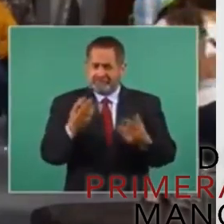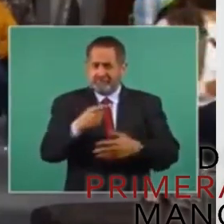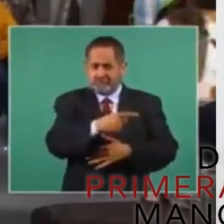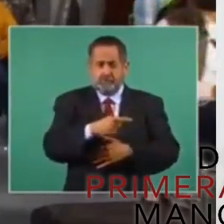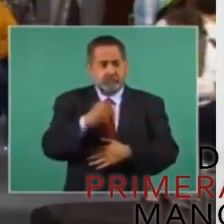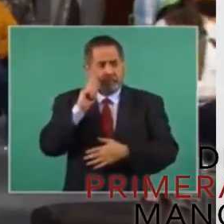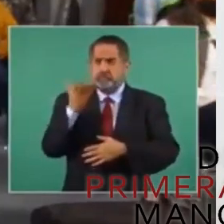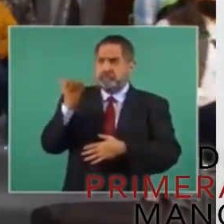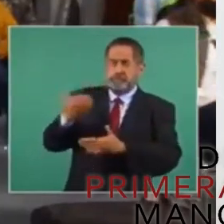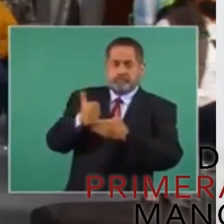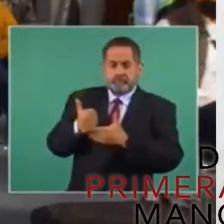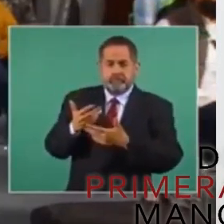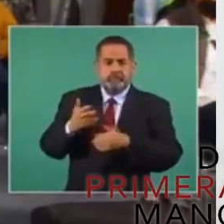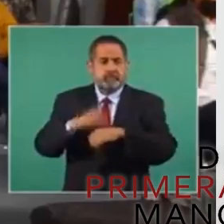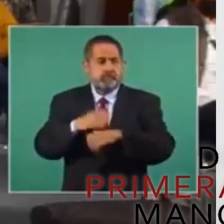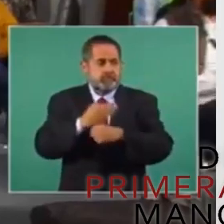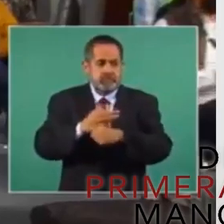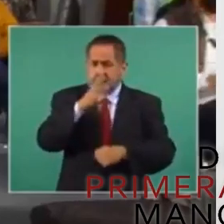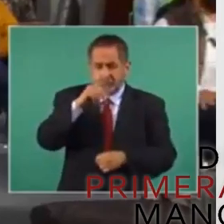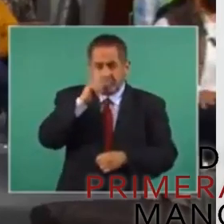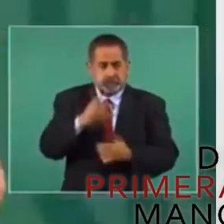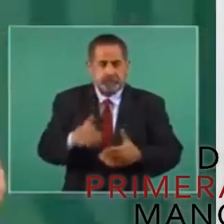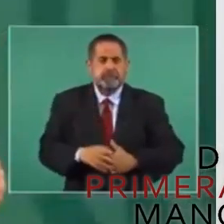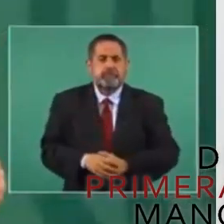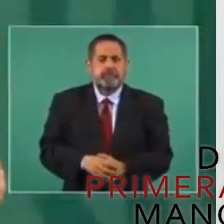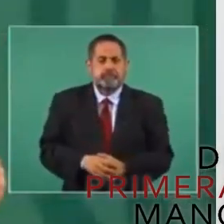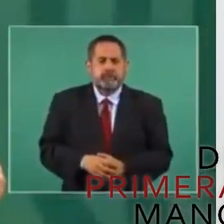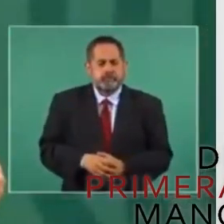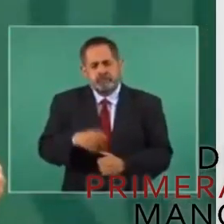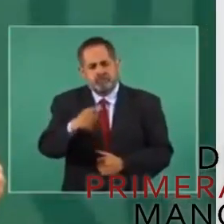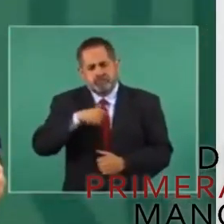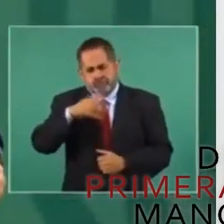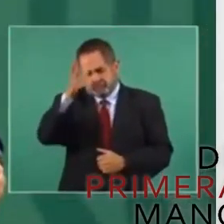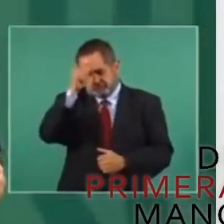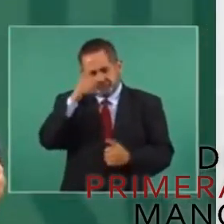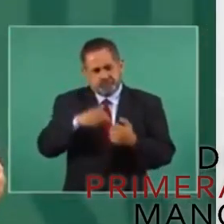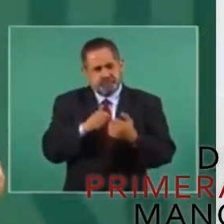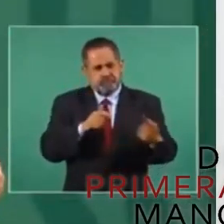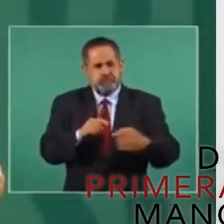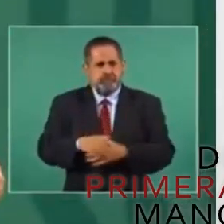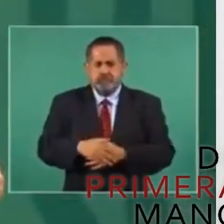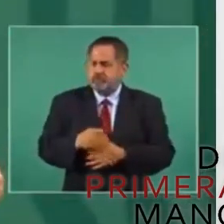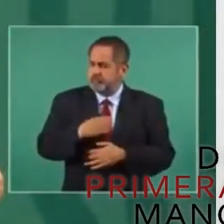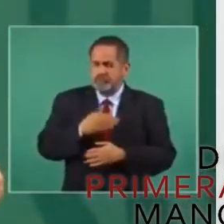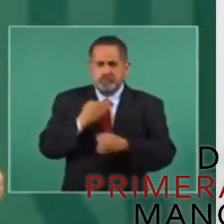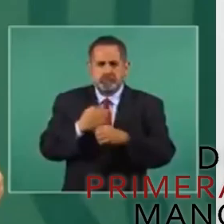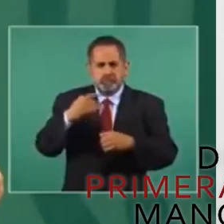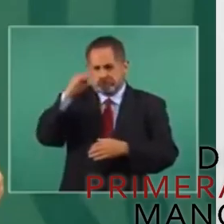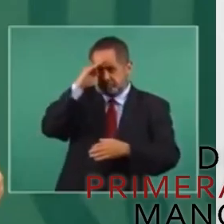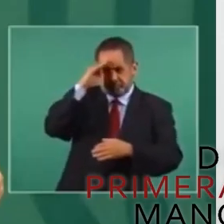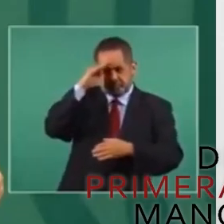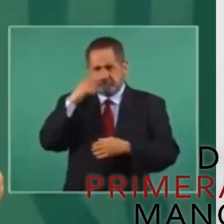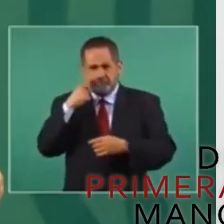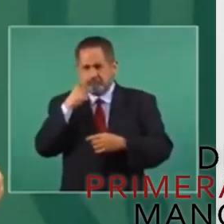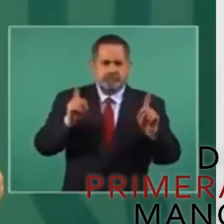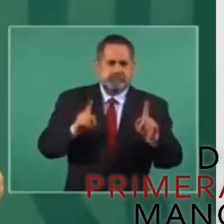logrado exhibir con mayor contundencia lo que a todas luces es el fracaso del gobierno federal en su lucha contra todo tipo